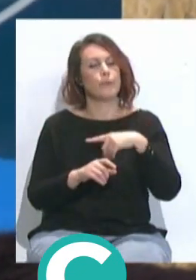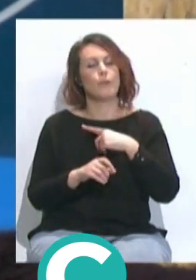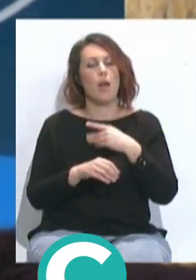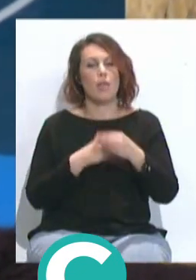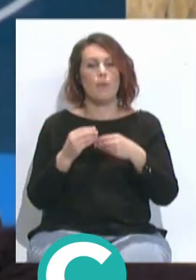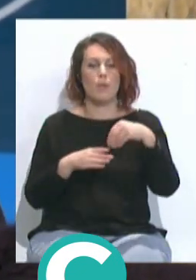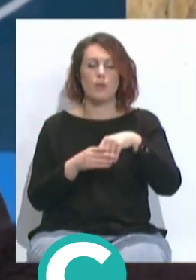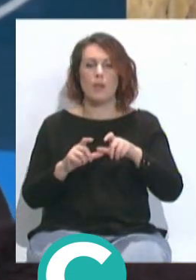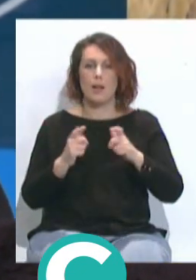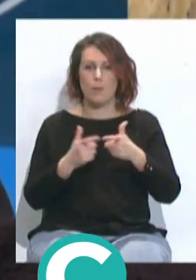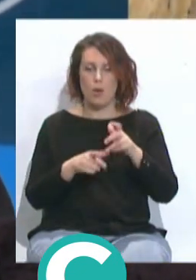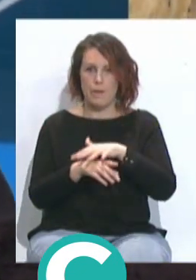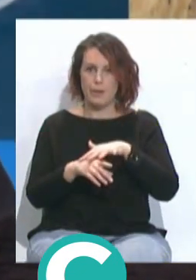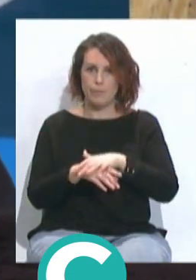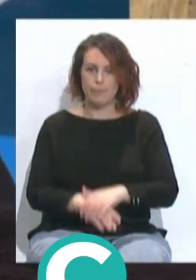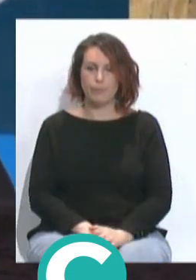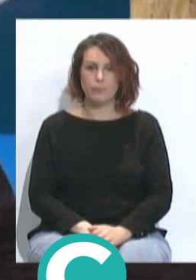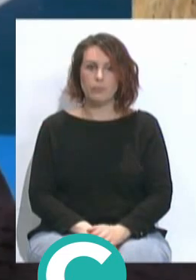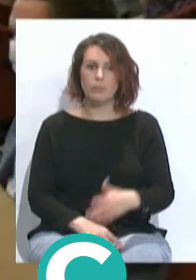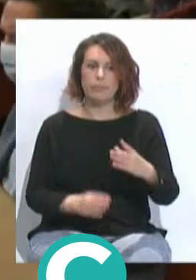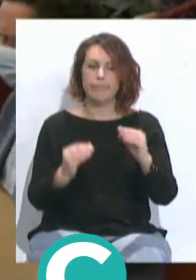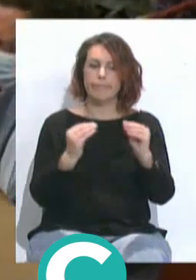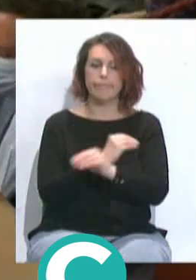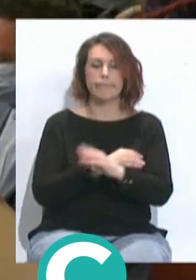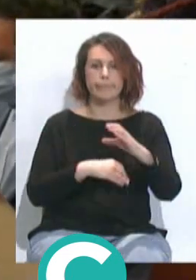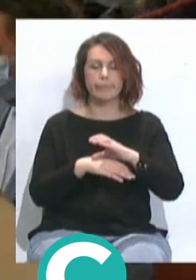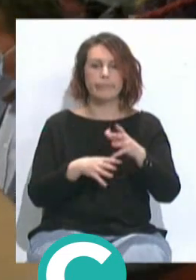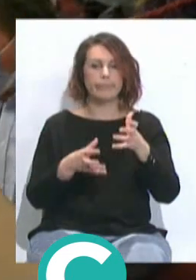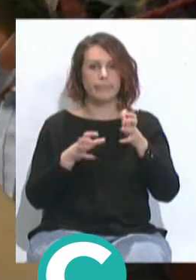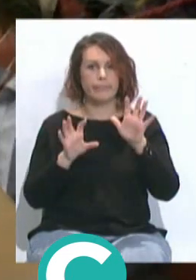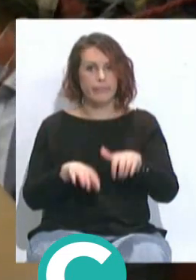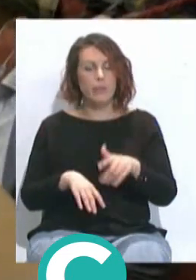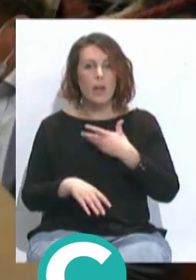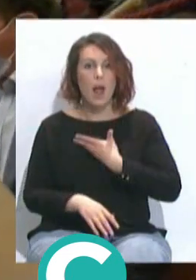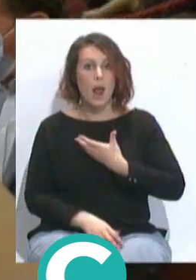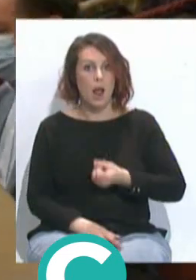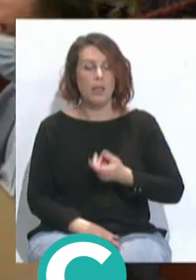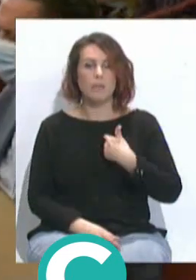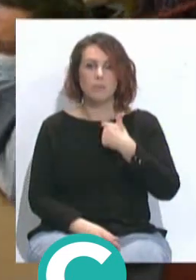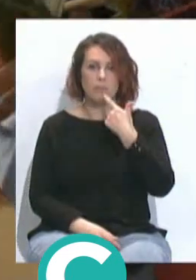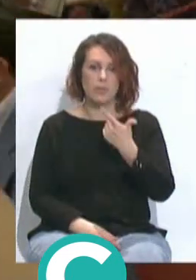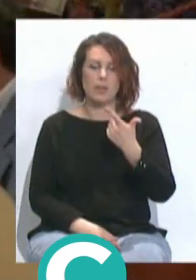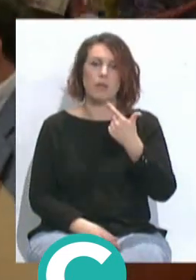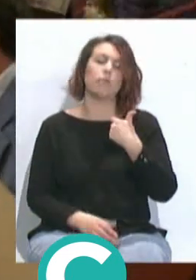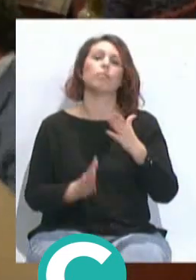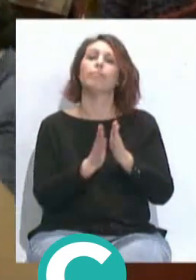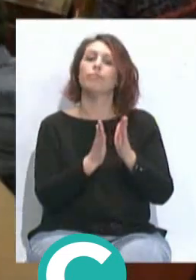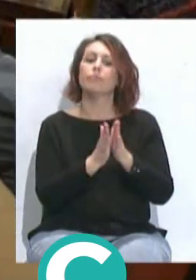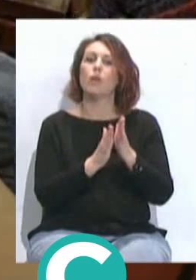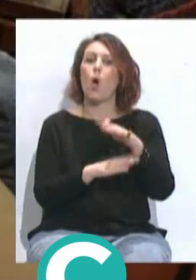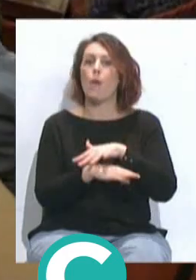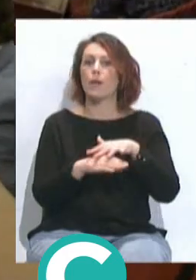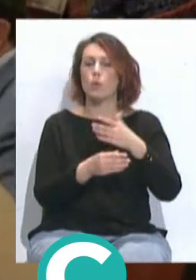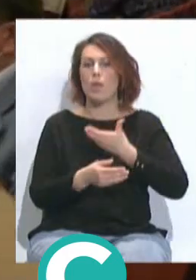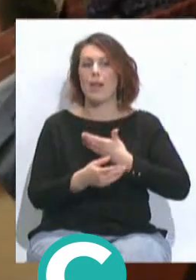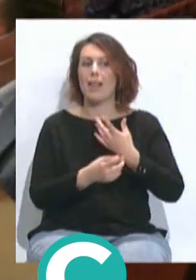el equipo de gobierno Ante el desacuerdo de los concejales de Ganar Cádiz el alcalde ha apuntado que estos compañeros de gobierno